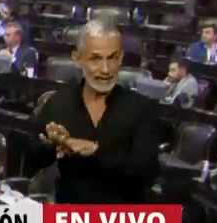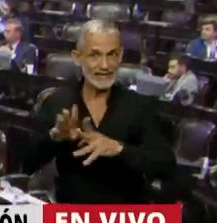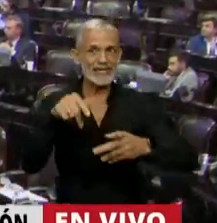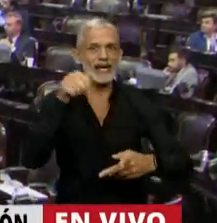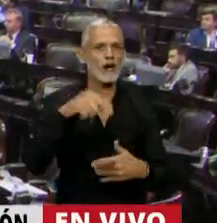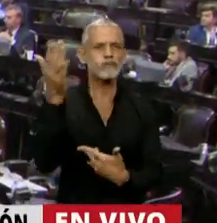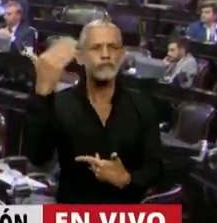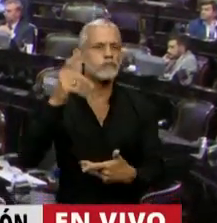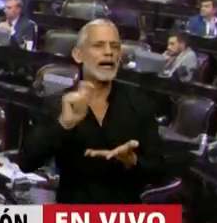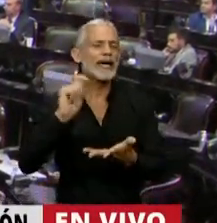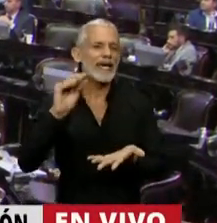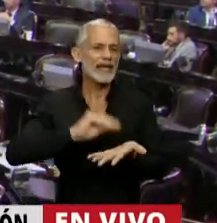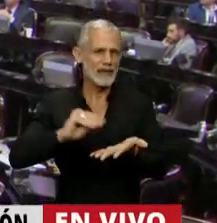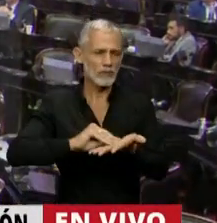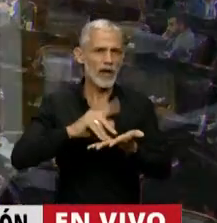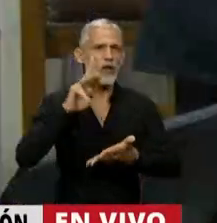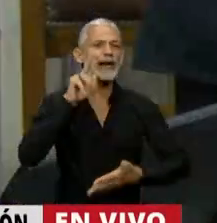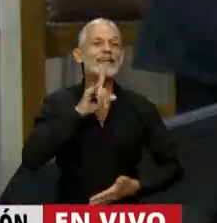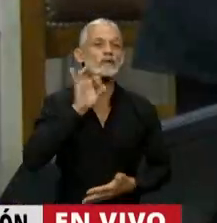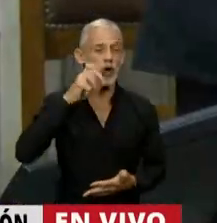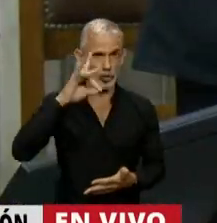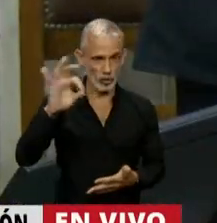En el uso de la palabra, el diputado Cristian Ritondo.